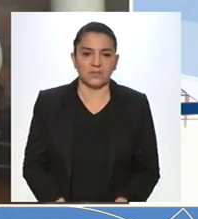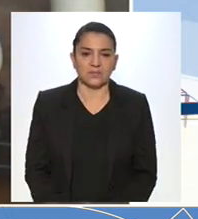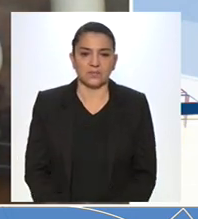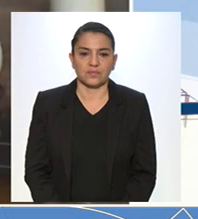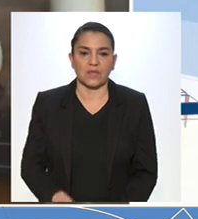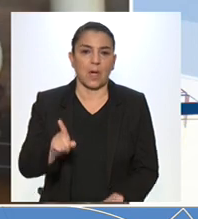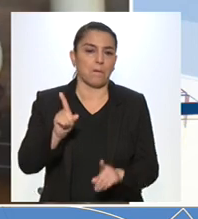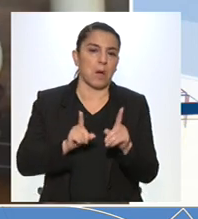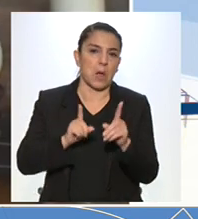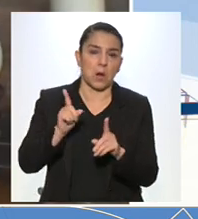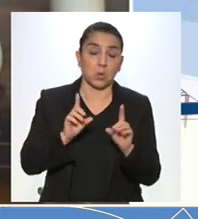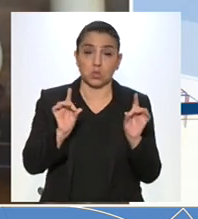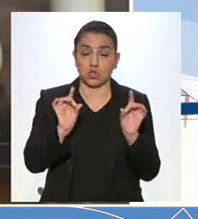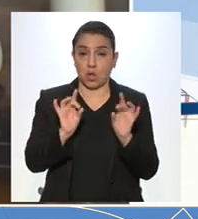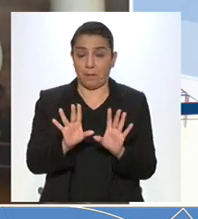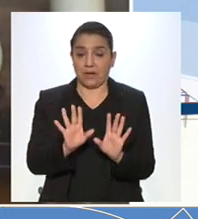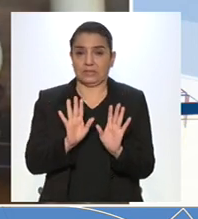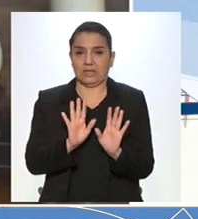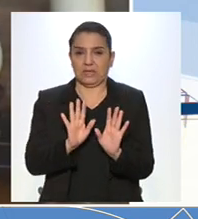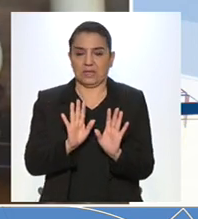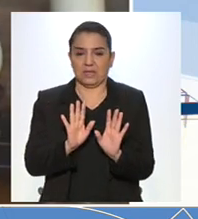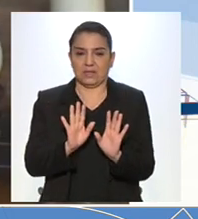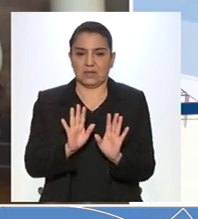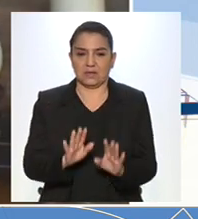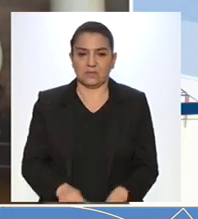para algunos puede ser sorpresa, tal vez